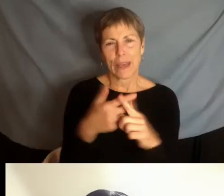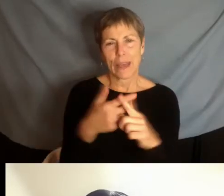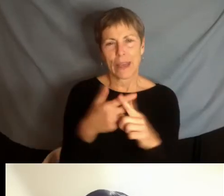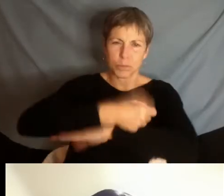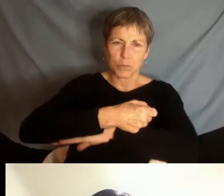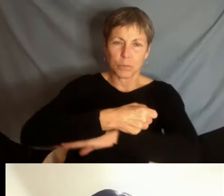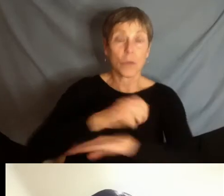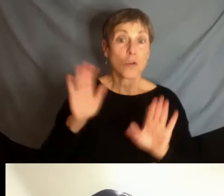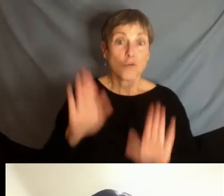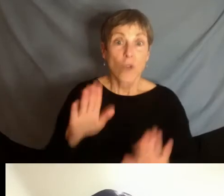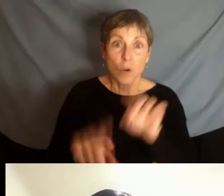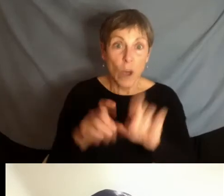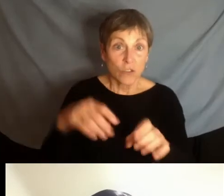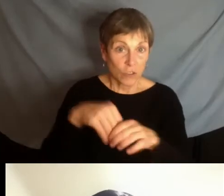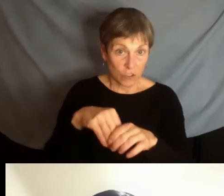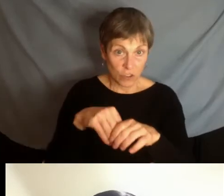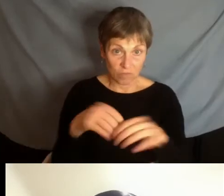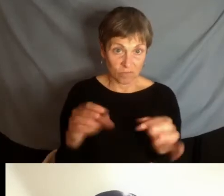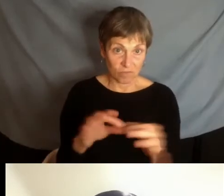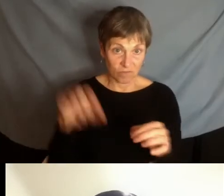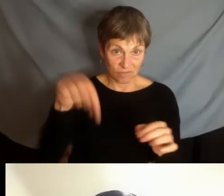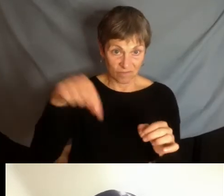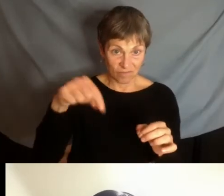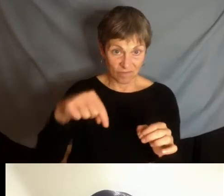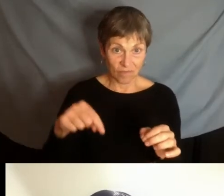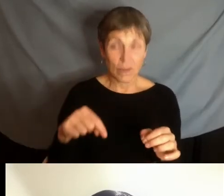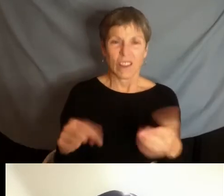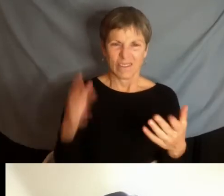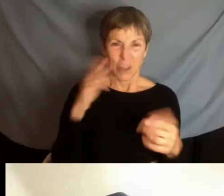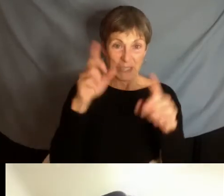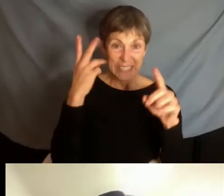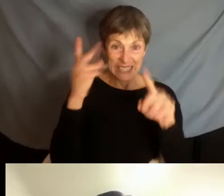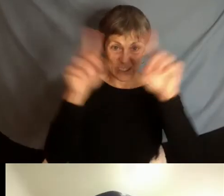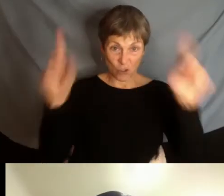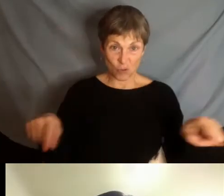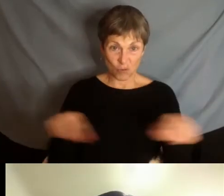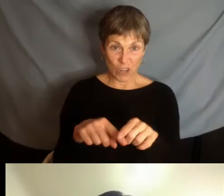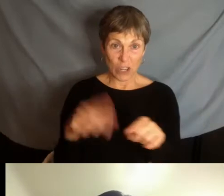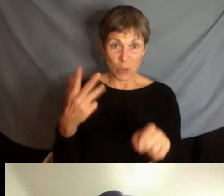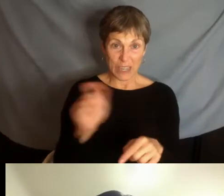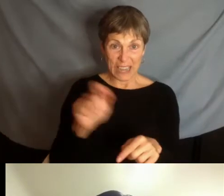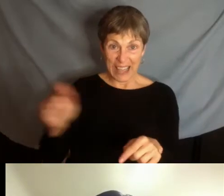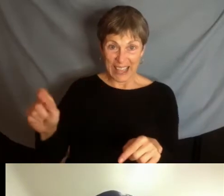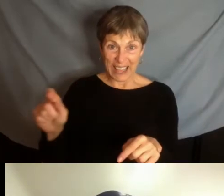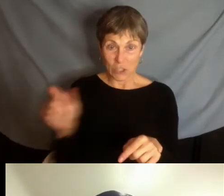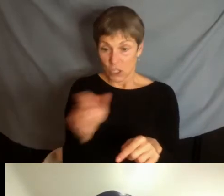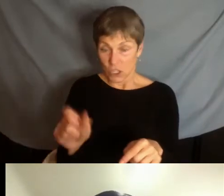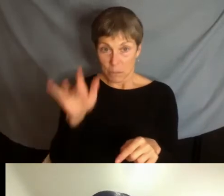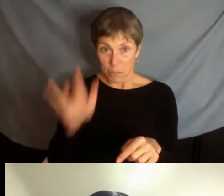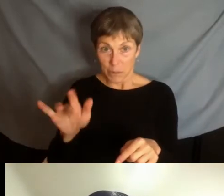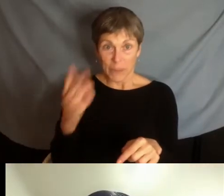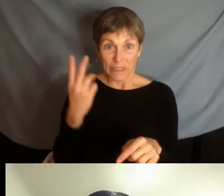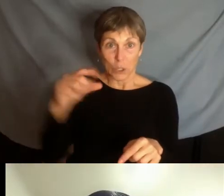pero finalmente lo regularon. En fin, tenemos muchas preguntas increíbles. Entonces, por favor, vayan a la parte de abajo. Hay tres puntos en la parte de abajo. Pasen su cursor